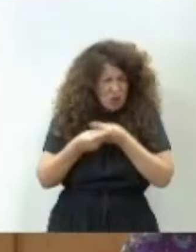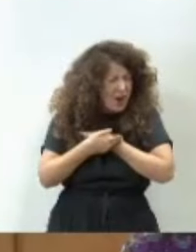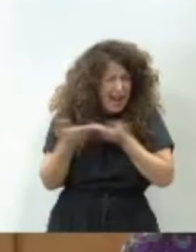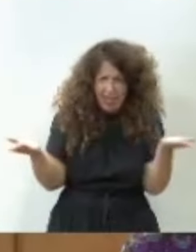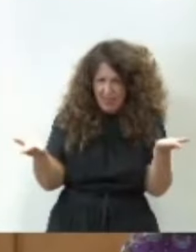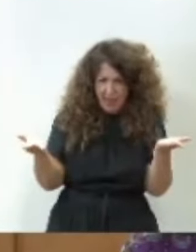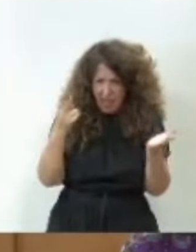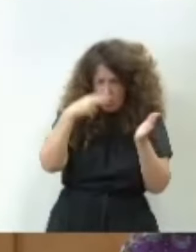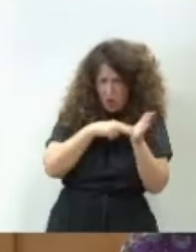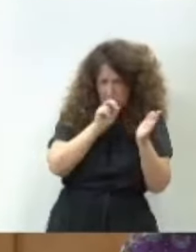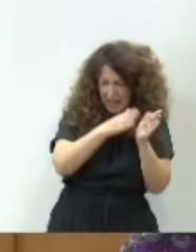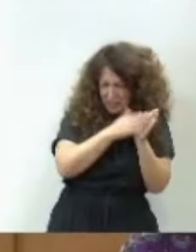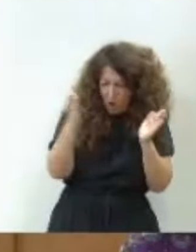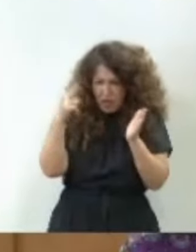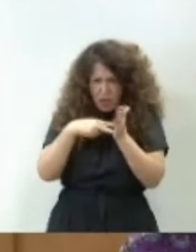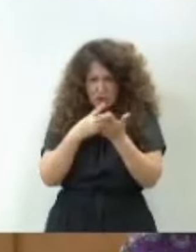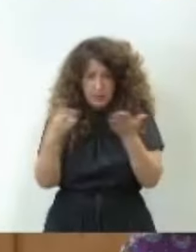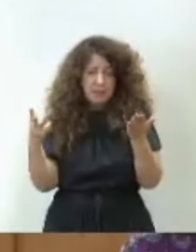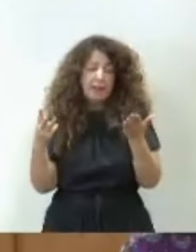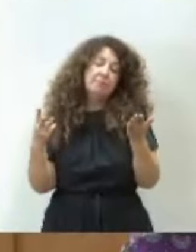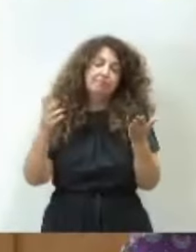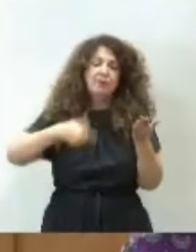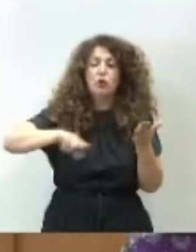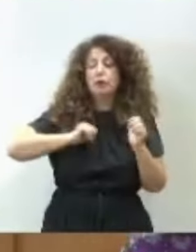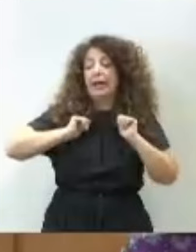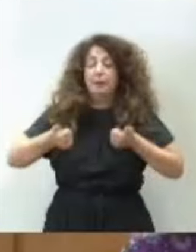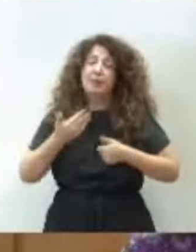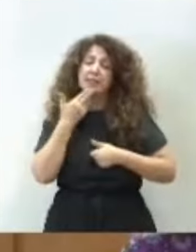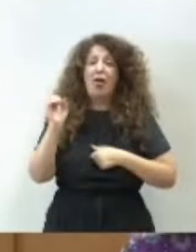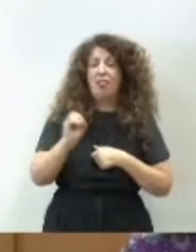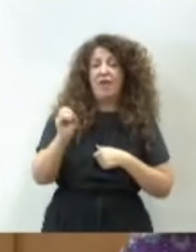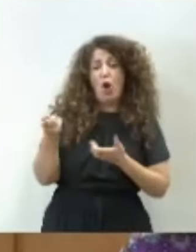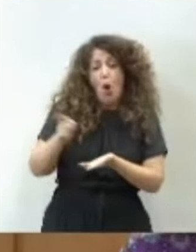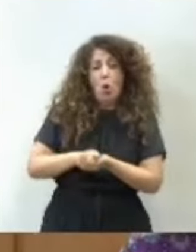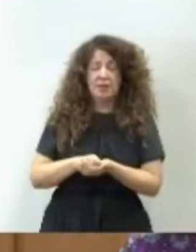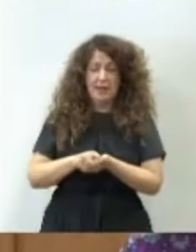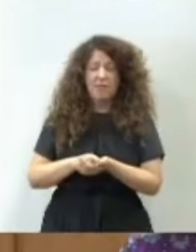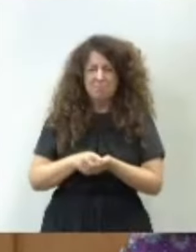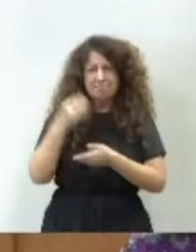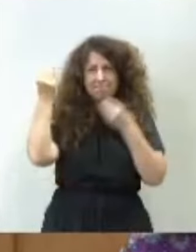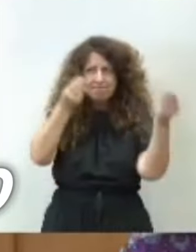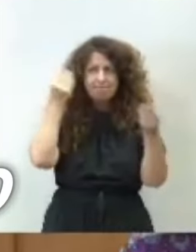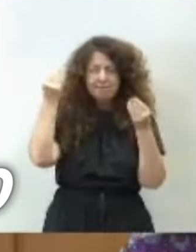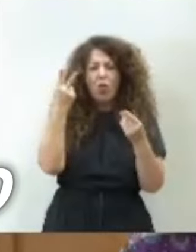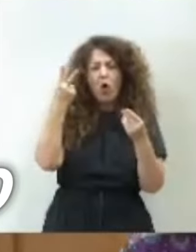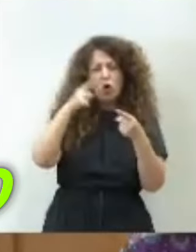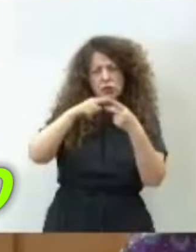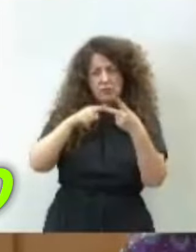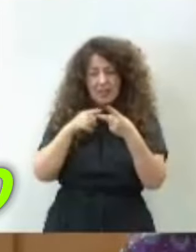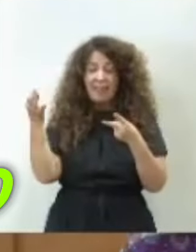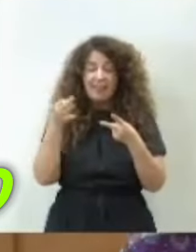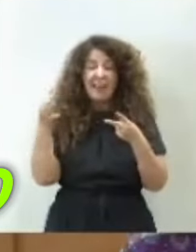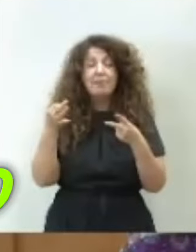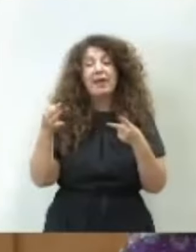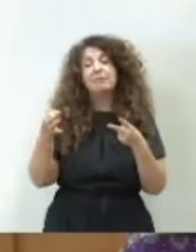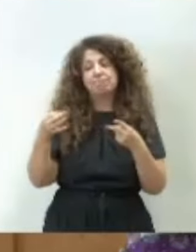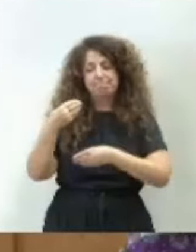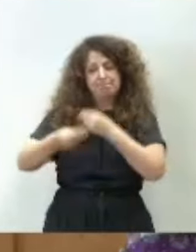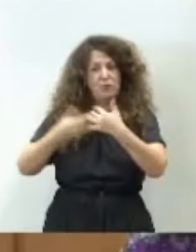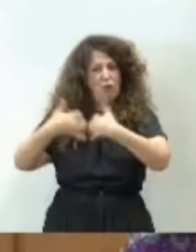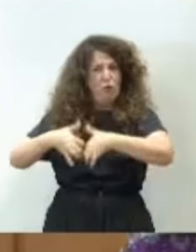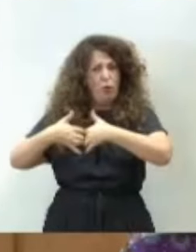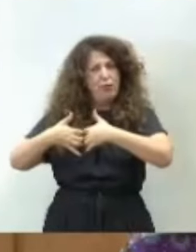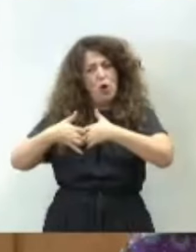que empezar de cero, pensando en dos cuestiones diferentes en las que había que trabajar: recuperar la funcionalidad de